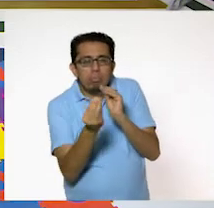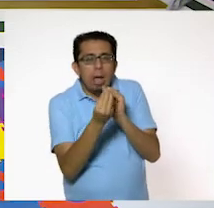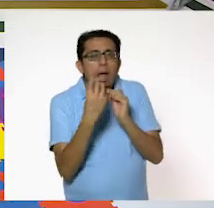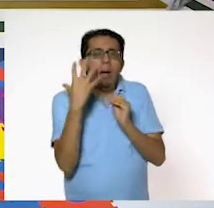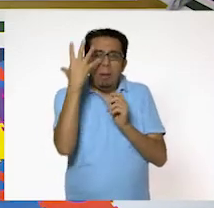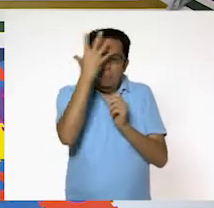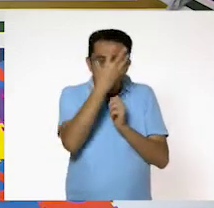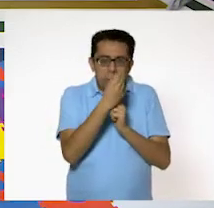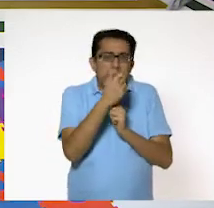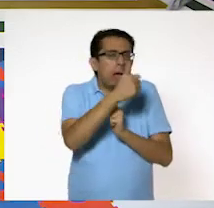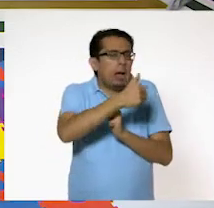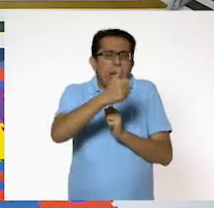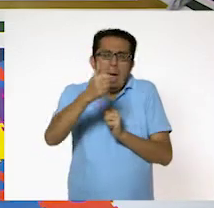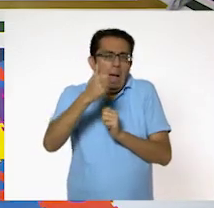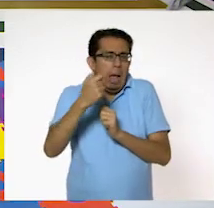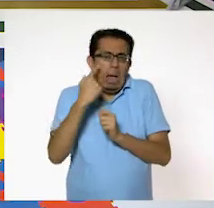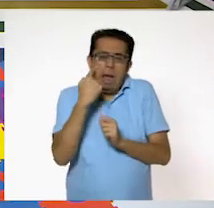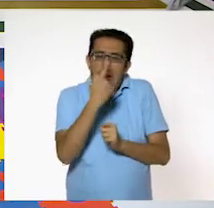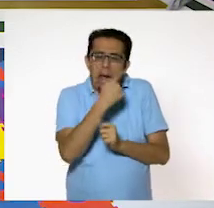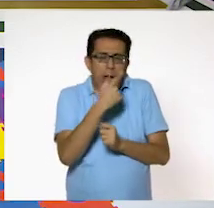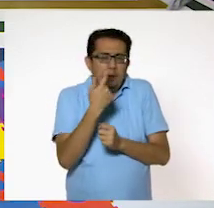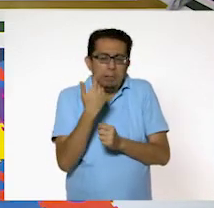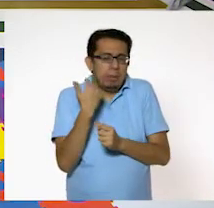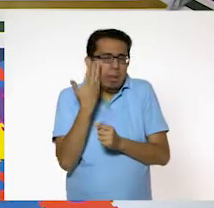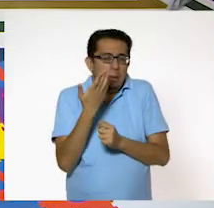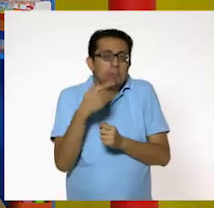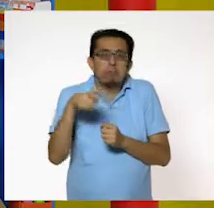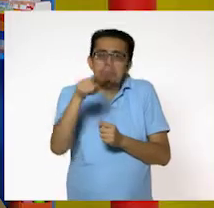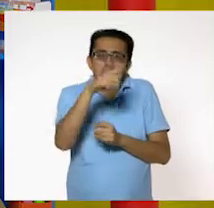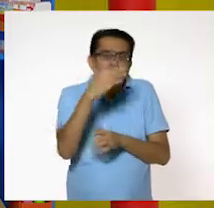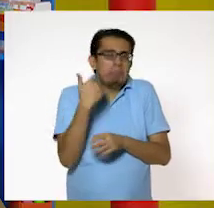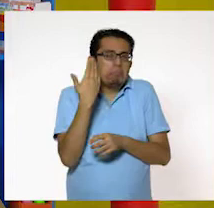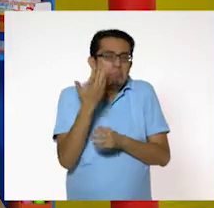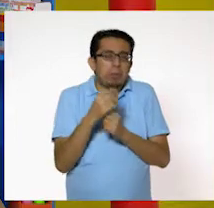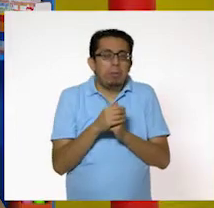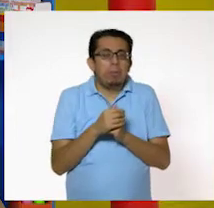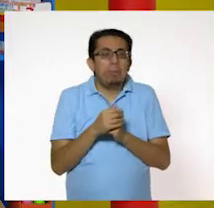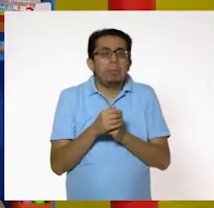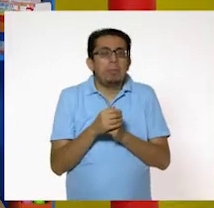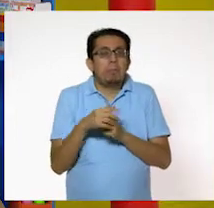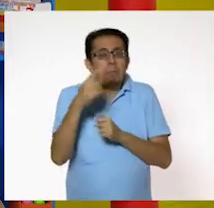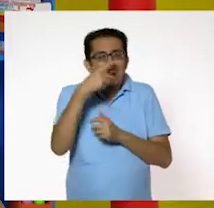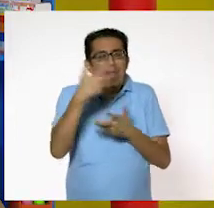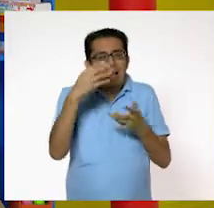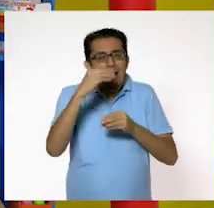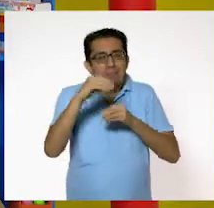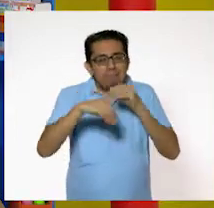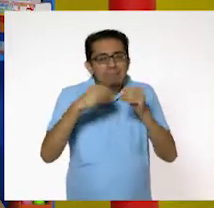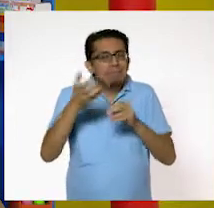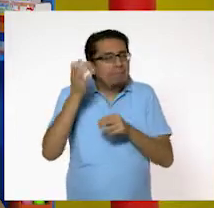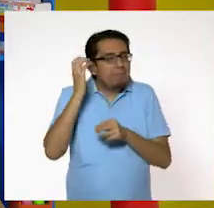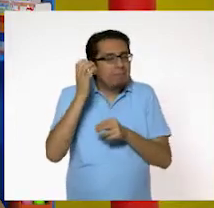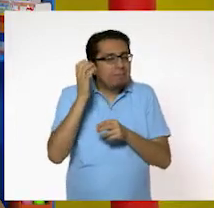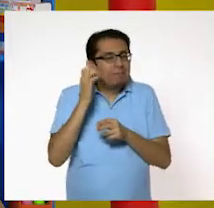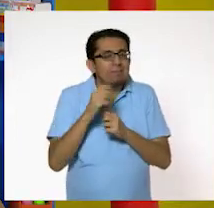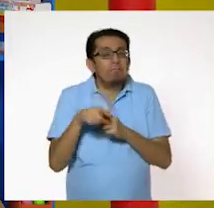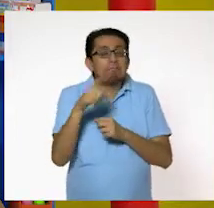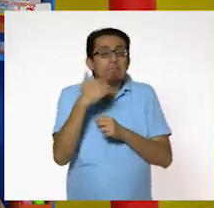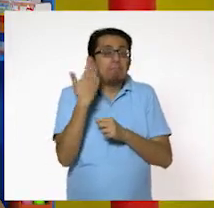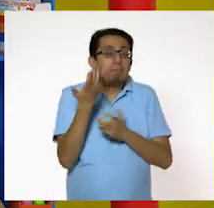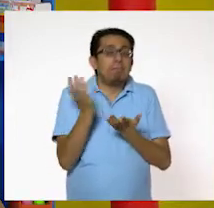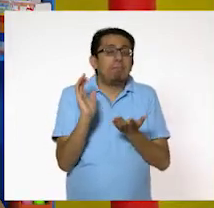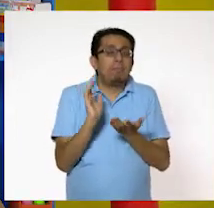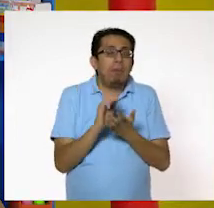¿no? Cada quien. Según lo que ustedes quieran en su maraca pachanguera. Si la quieren de